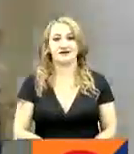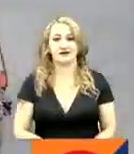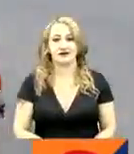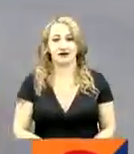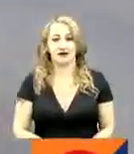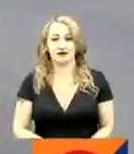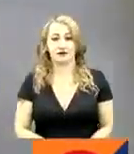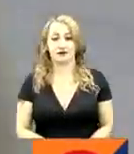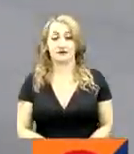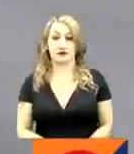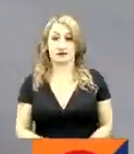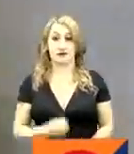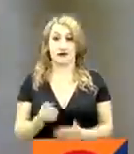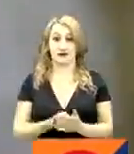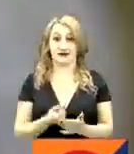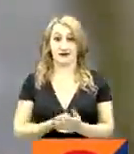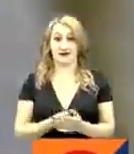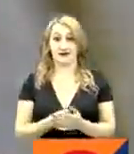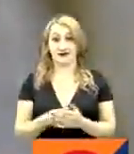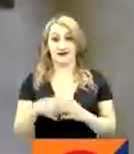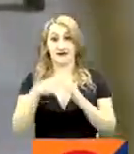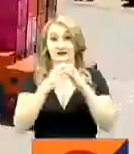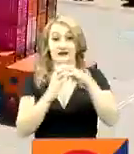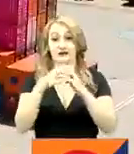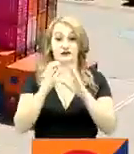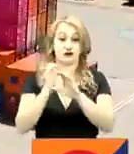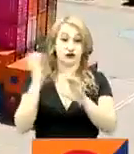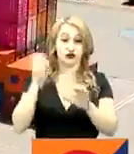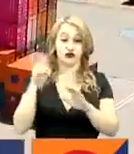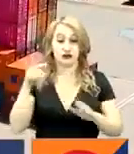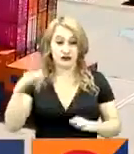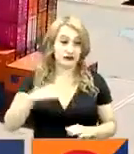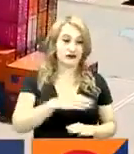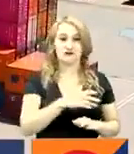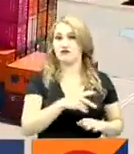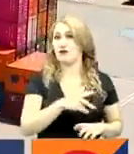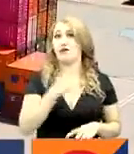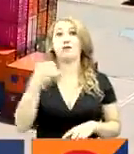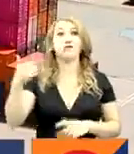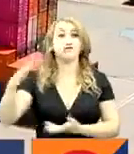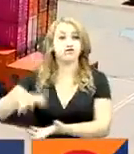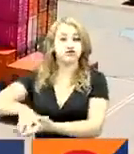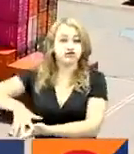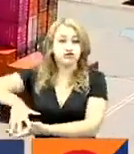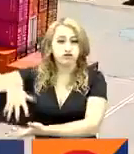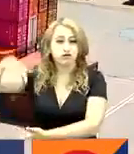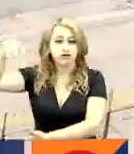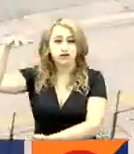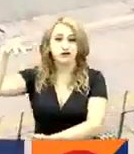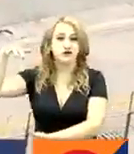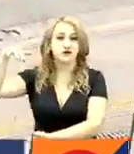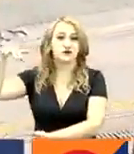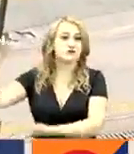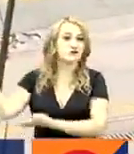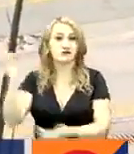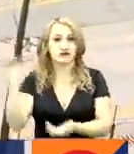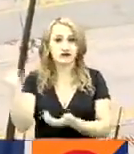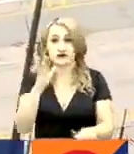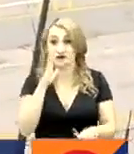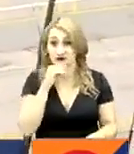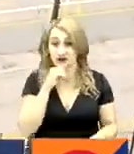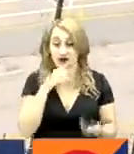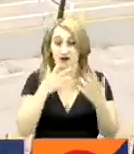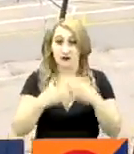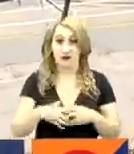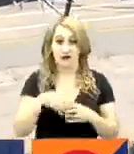a pesar de los intentos por sacar la carga así se ve el puerto lleno de contenedores y con un tráfico mínimo para los empresarios de la